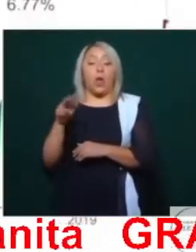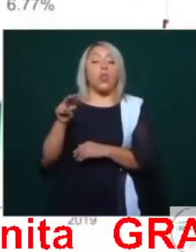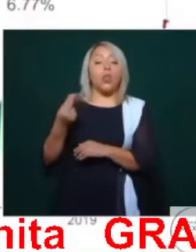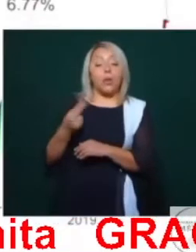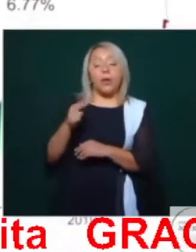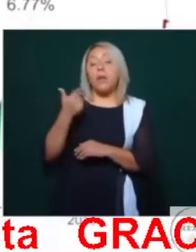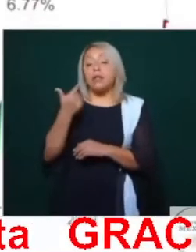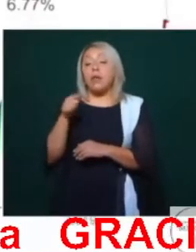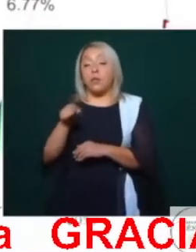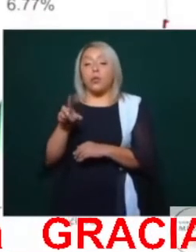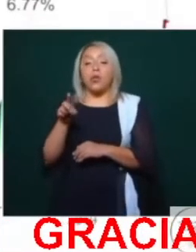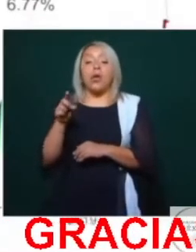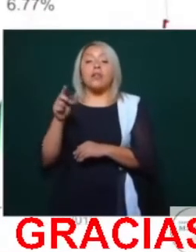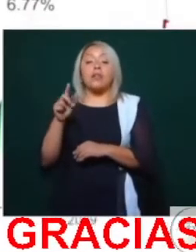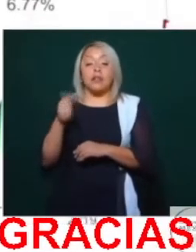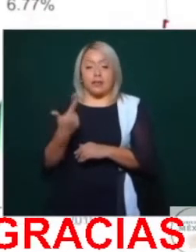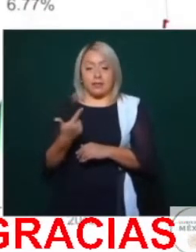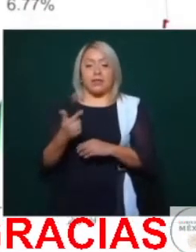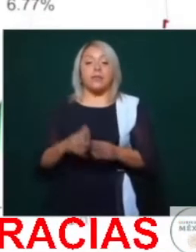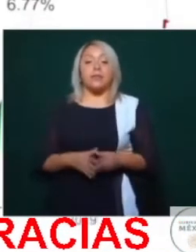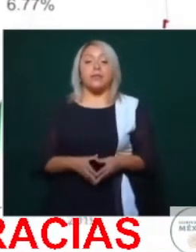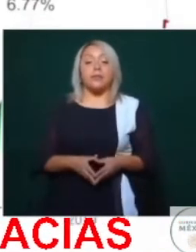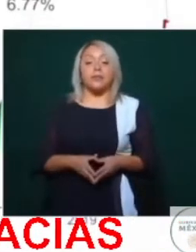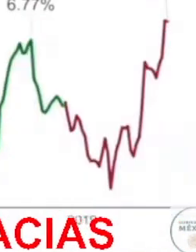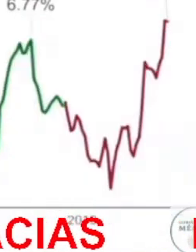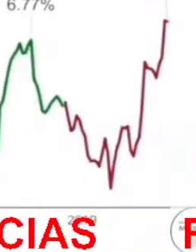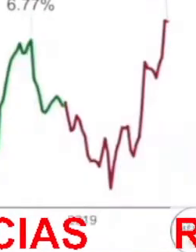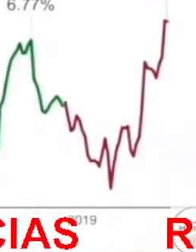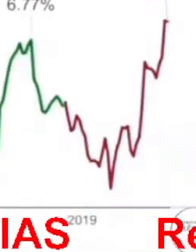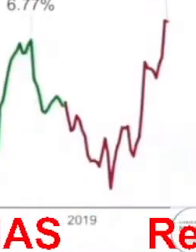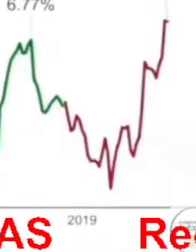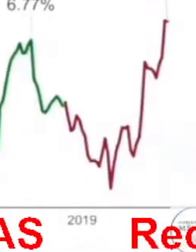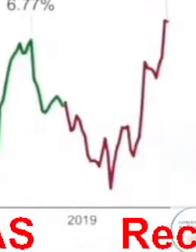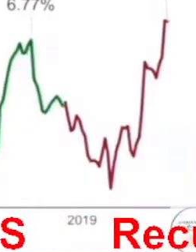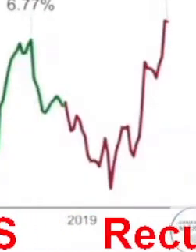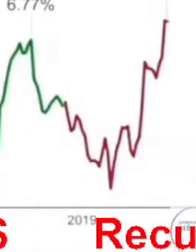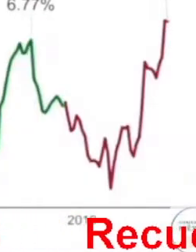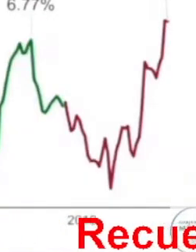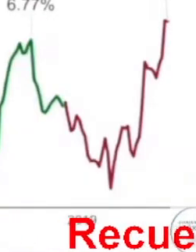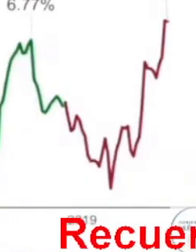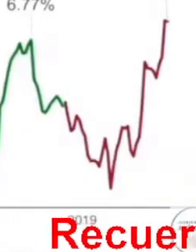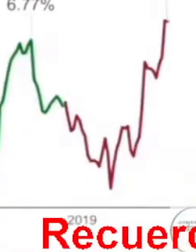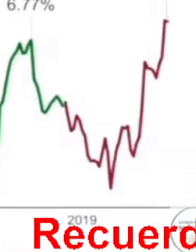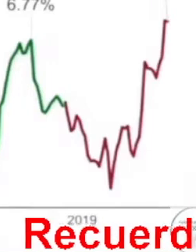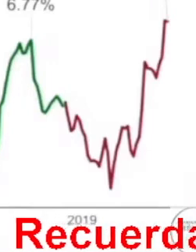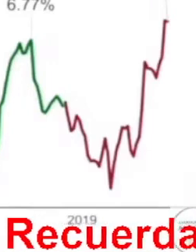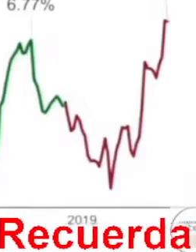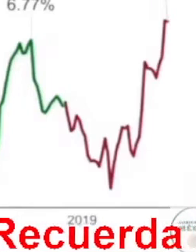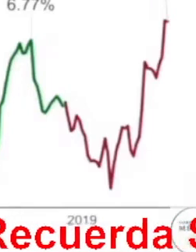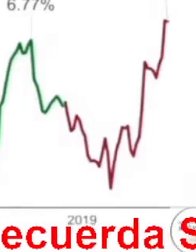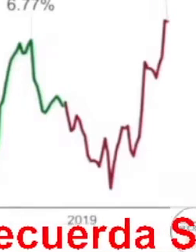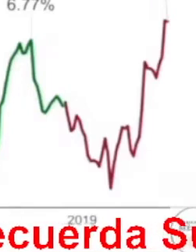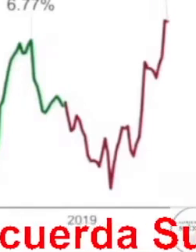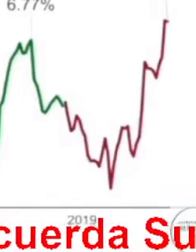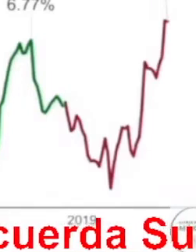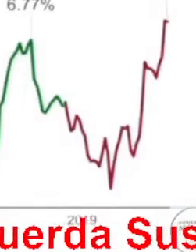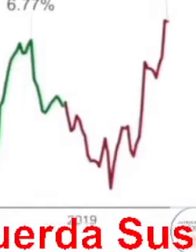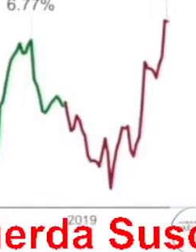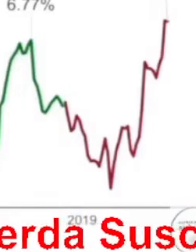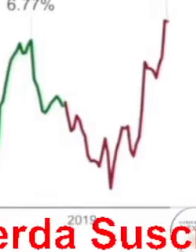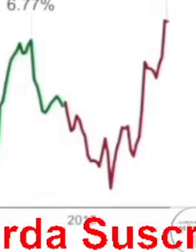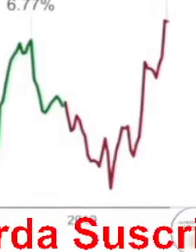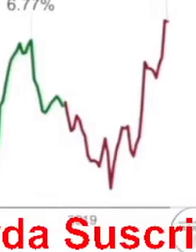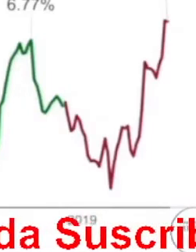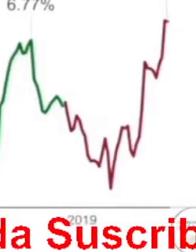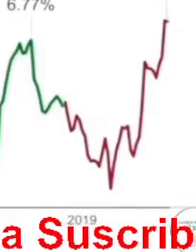7.37 ya podemos ver cómo se está esté estabilizando e inclusive la primera quincena de enero ya